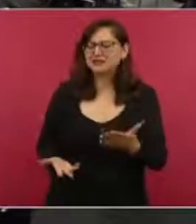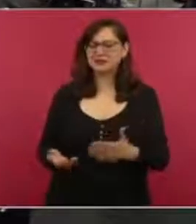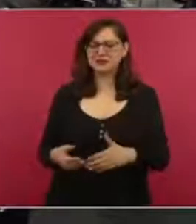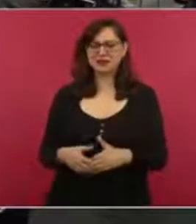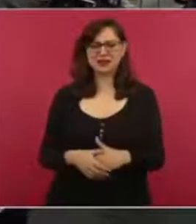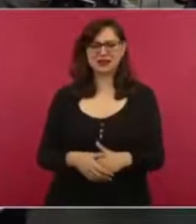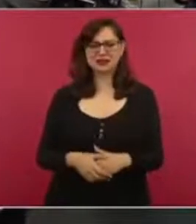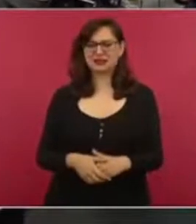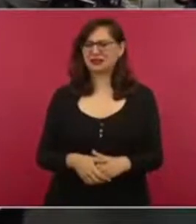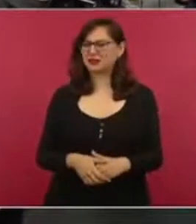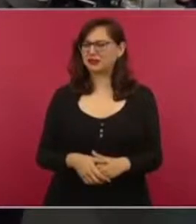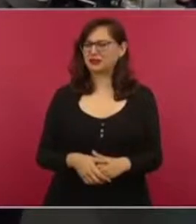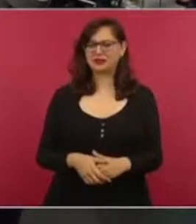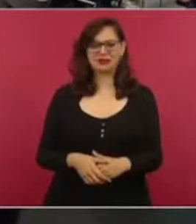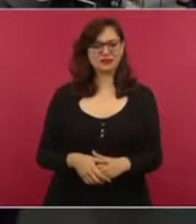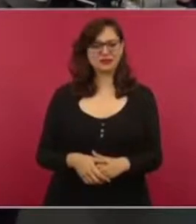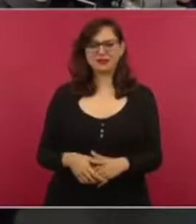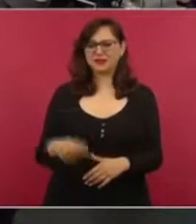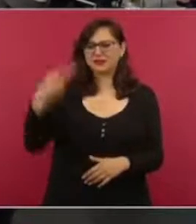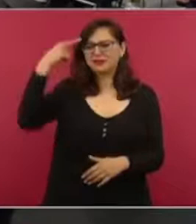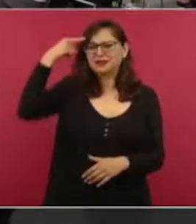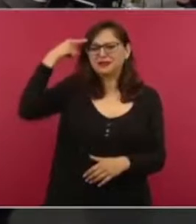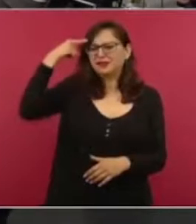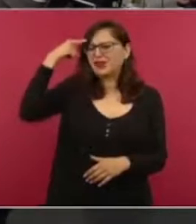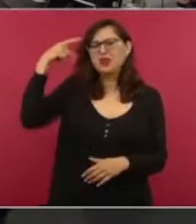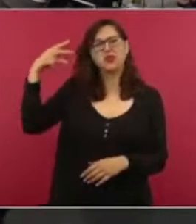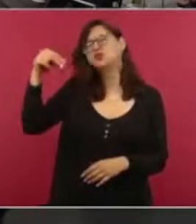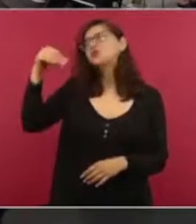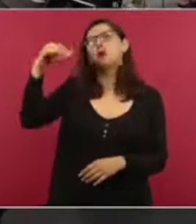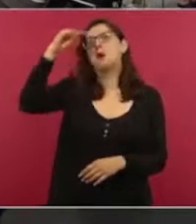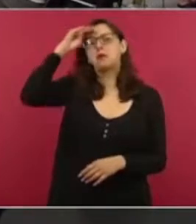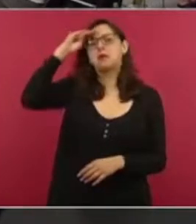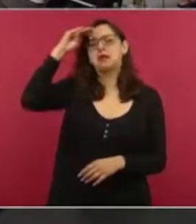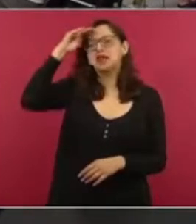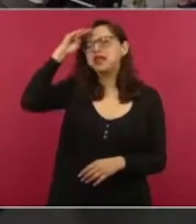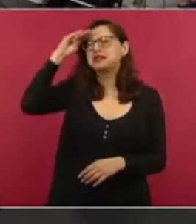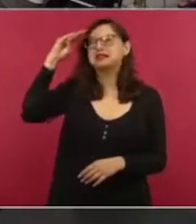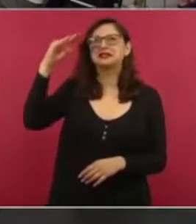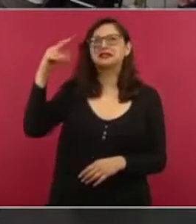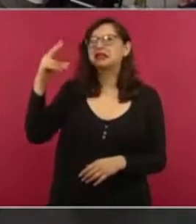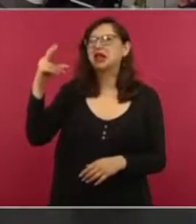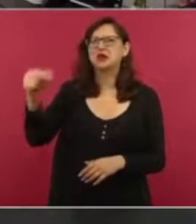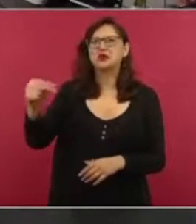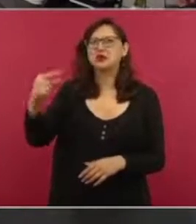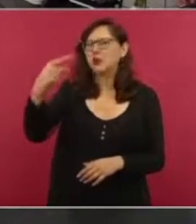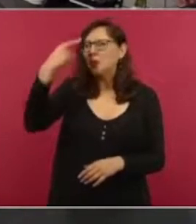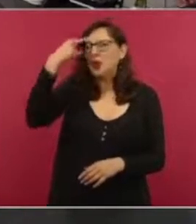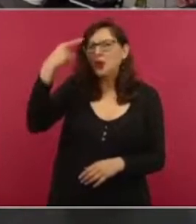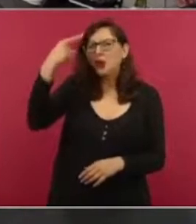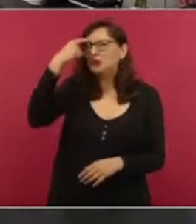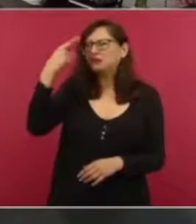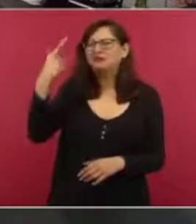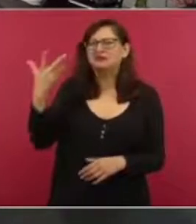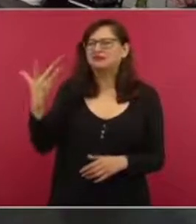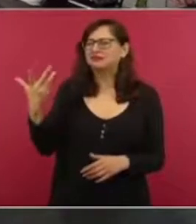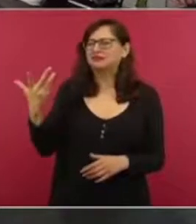algo totalmente irracional, rebatible en todos los